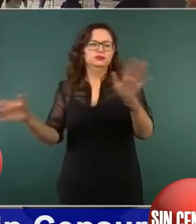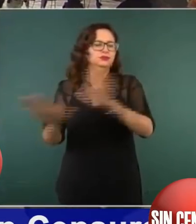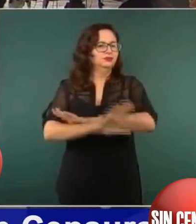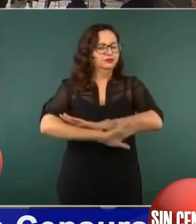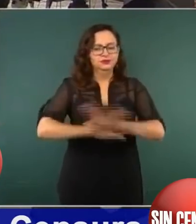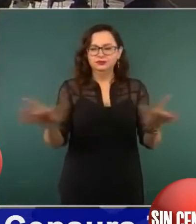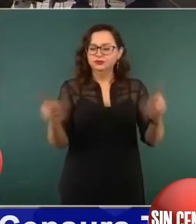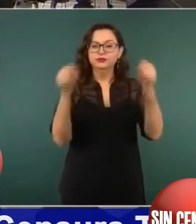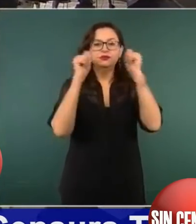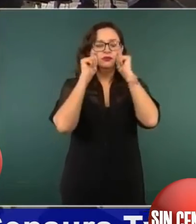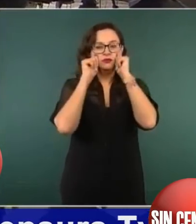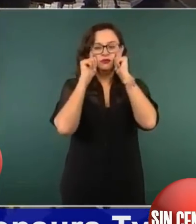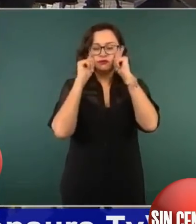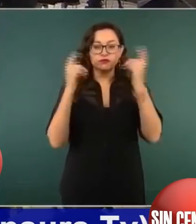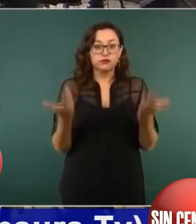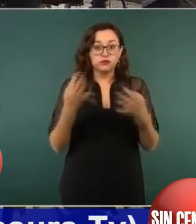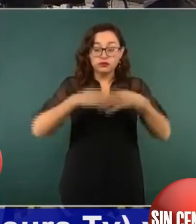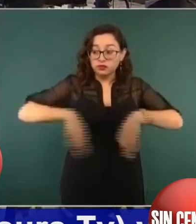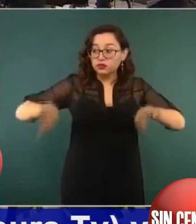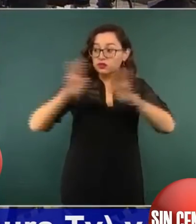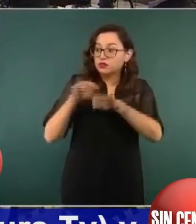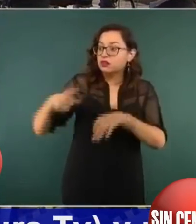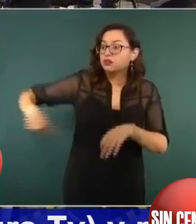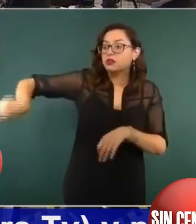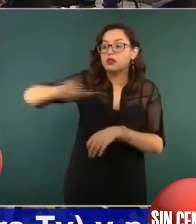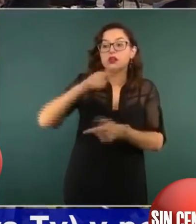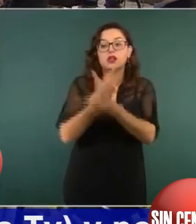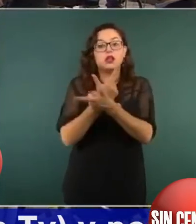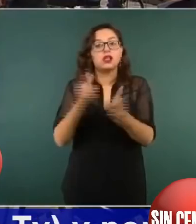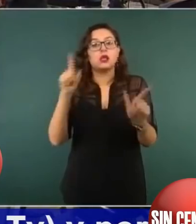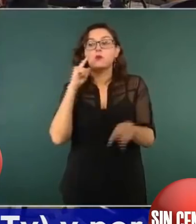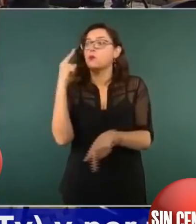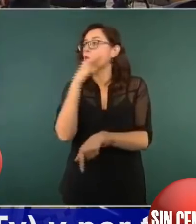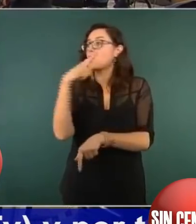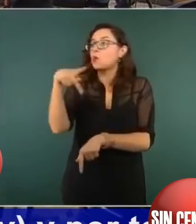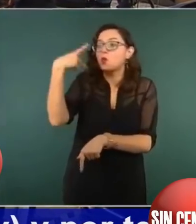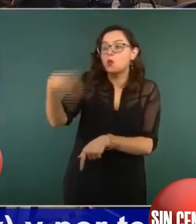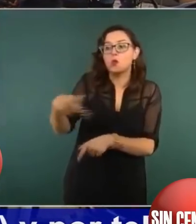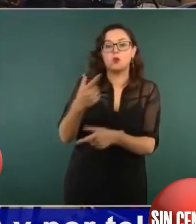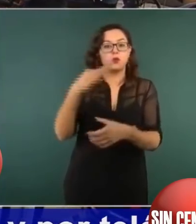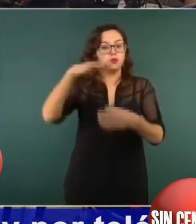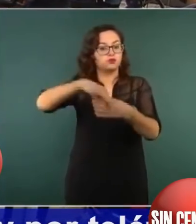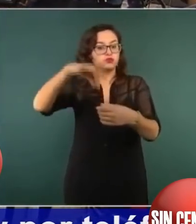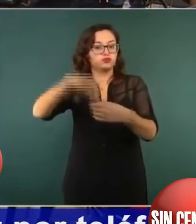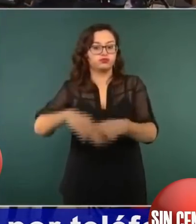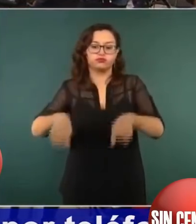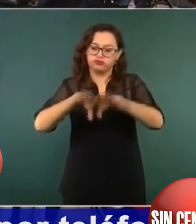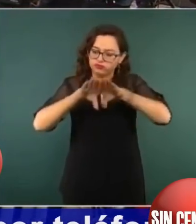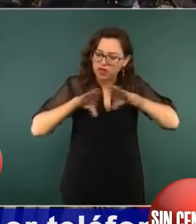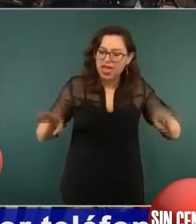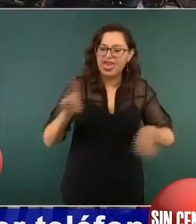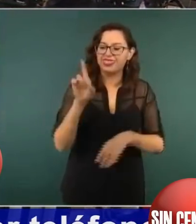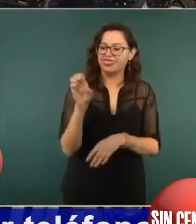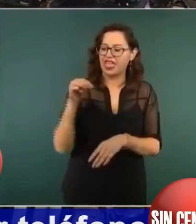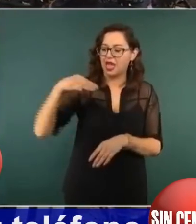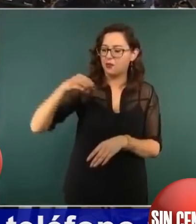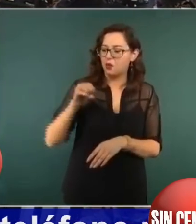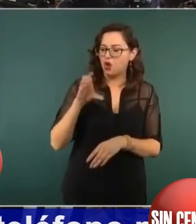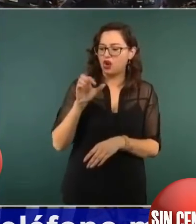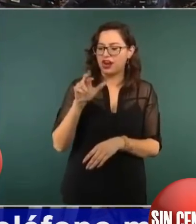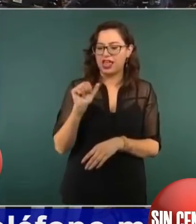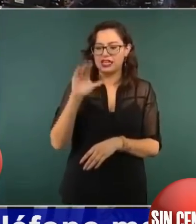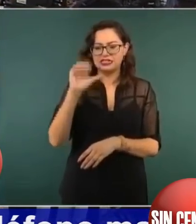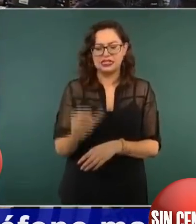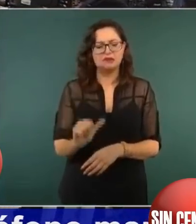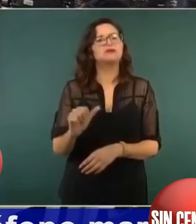interesa es que haya libertades y que se establezca la democracia. Hay